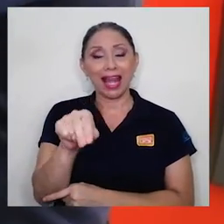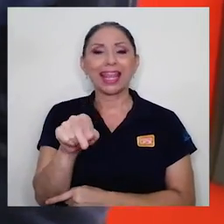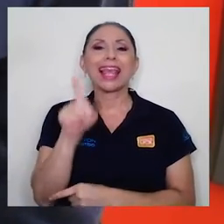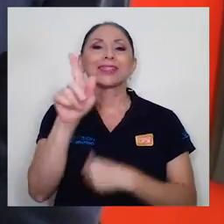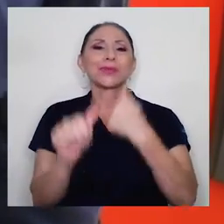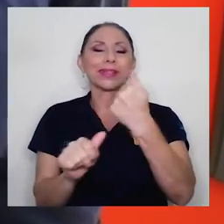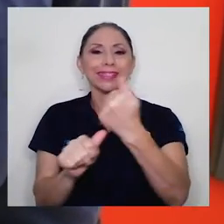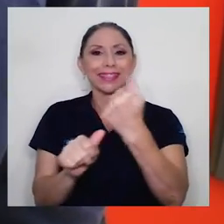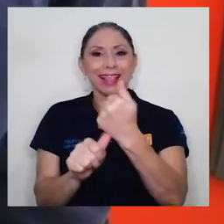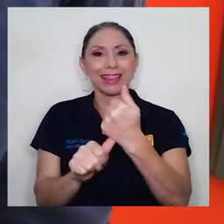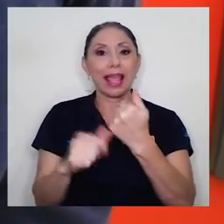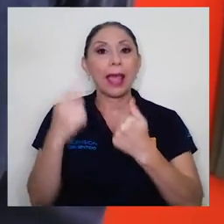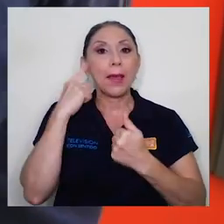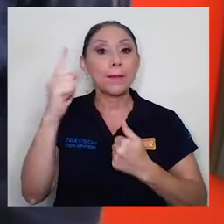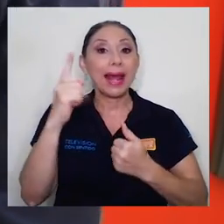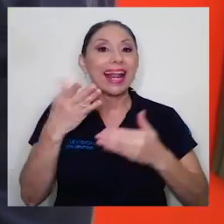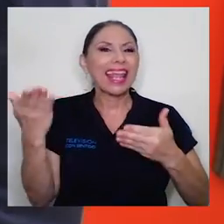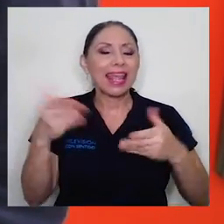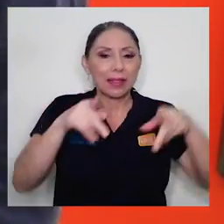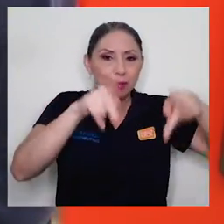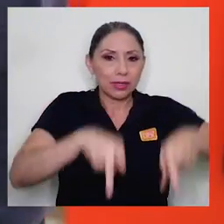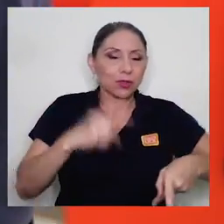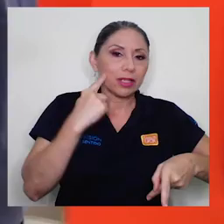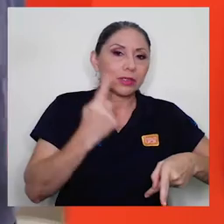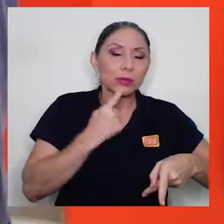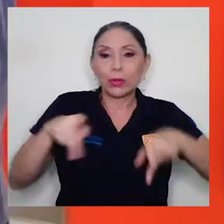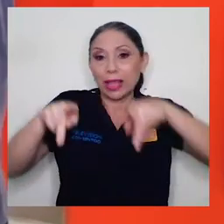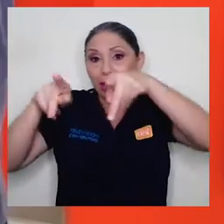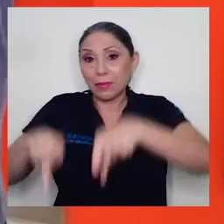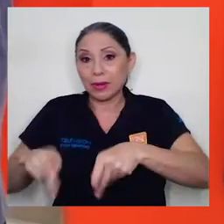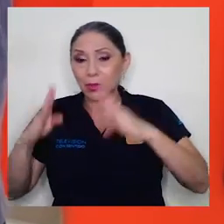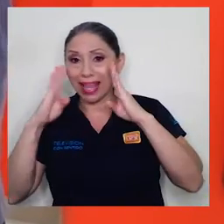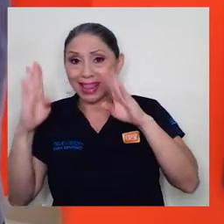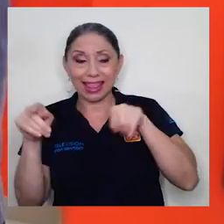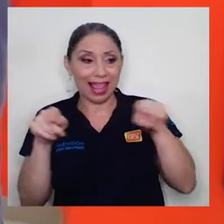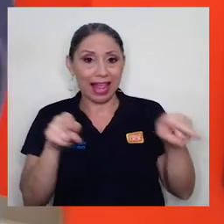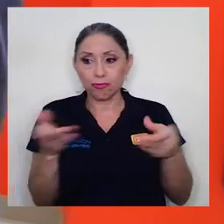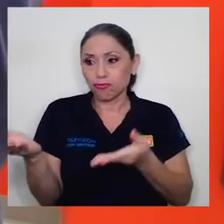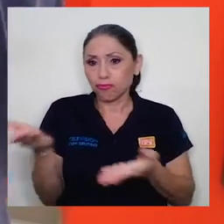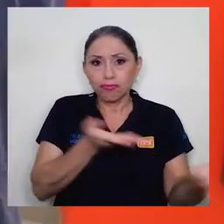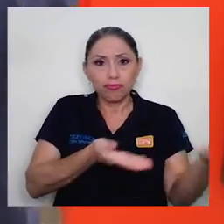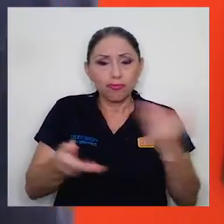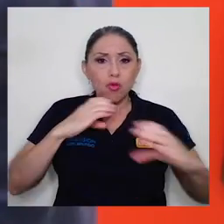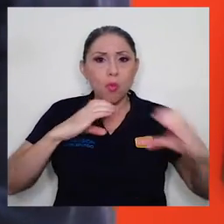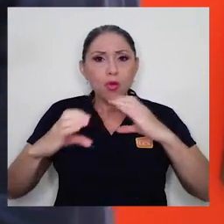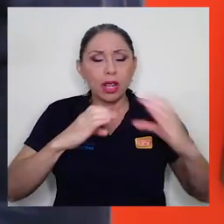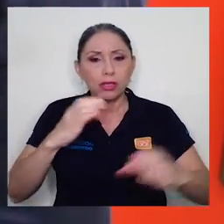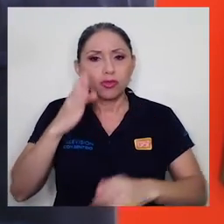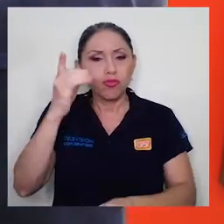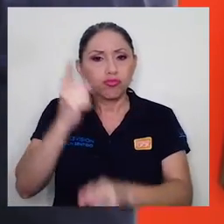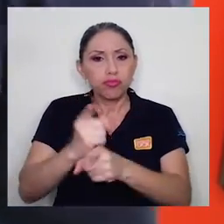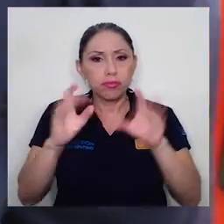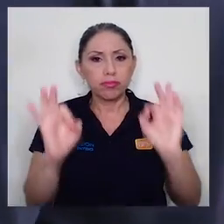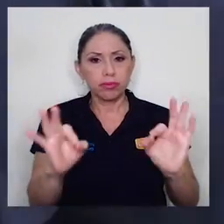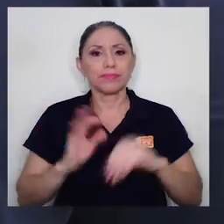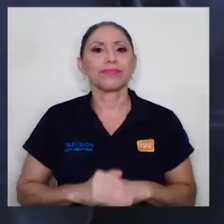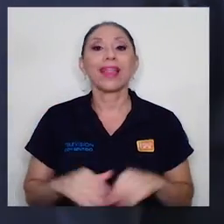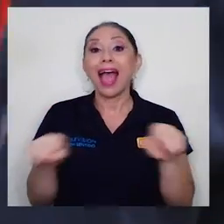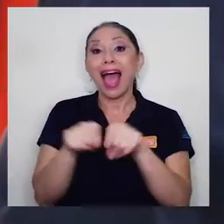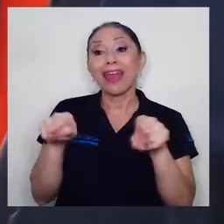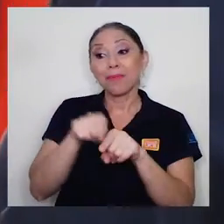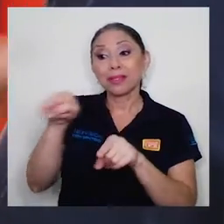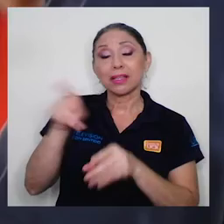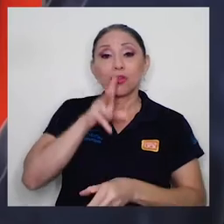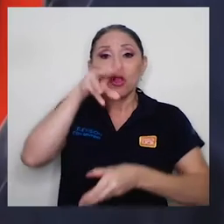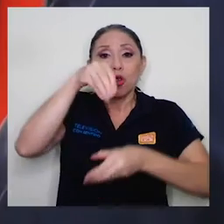asistente para que la comunicación entre la persona sorda y la persona que le atiende sea ágil y asertiva. Además, la herramienta